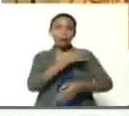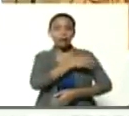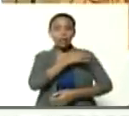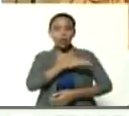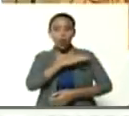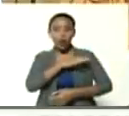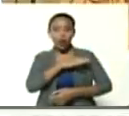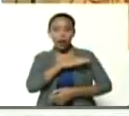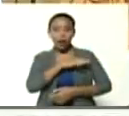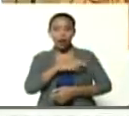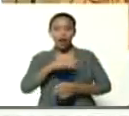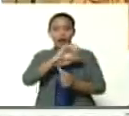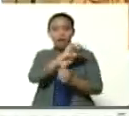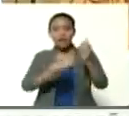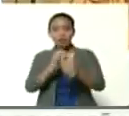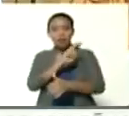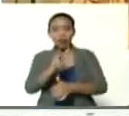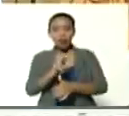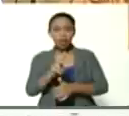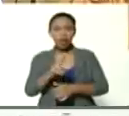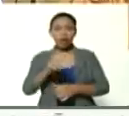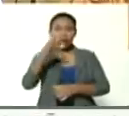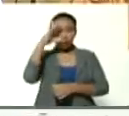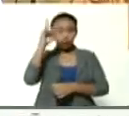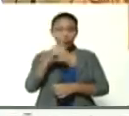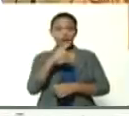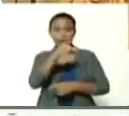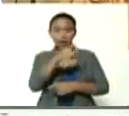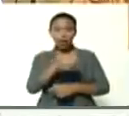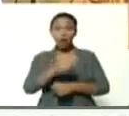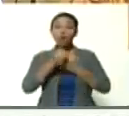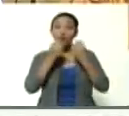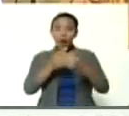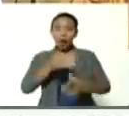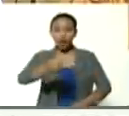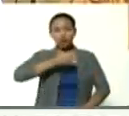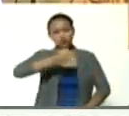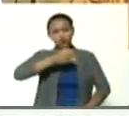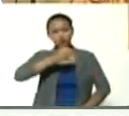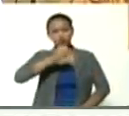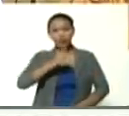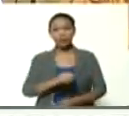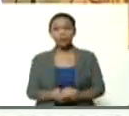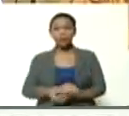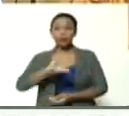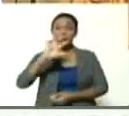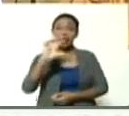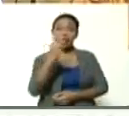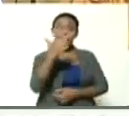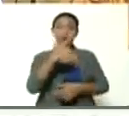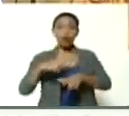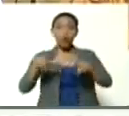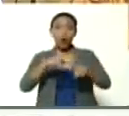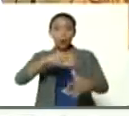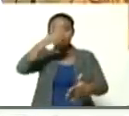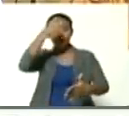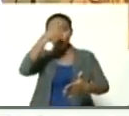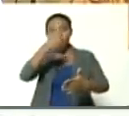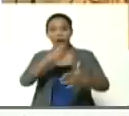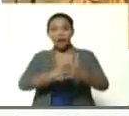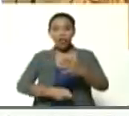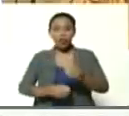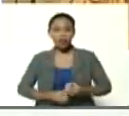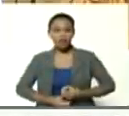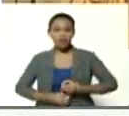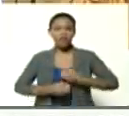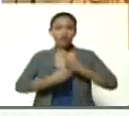mañana. Una buena rueda de prensa contundente. En tercer lugar, la prohibición